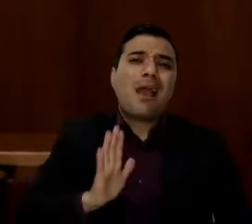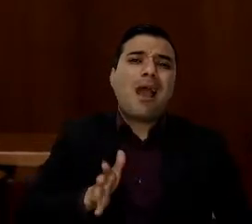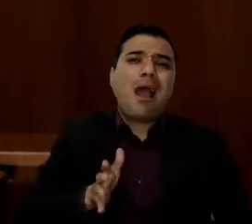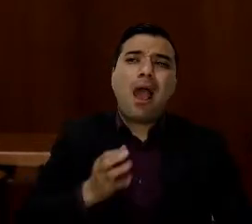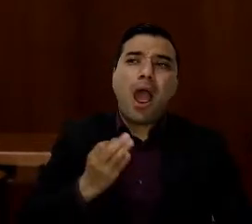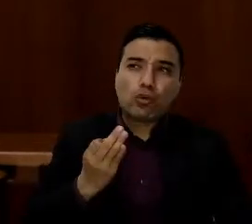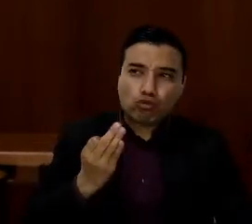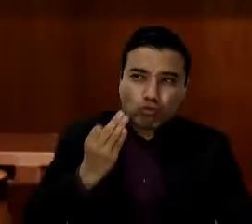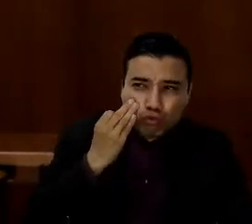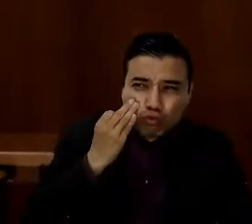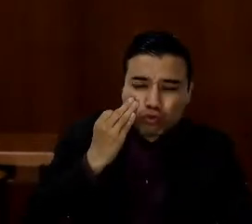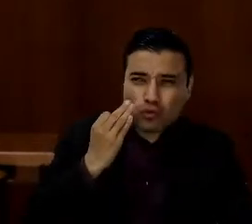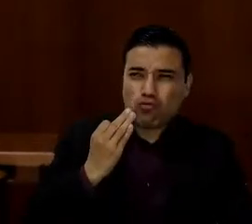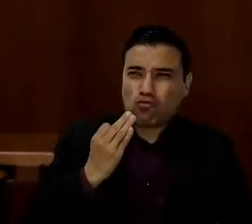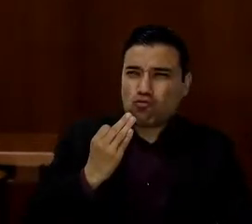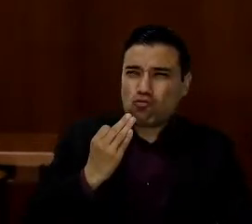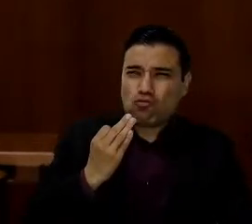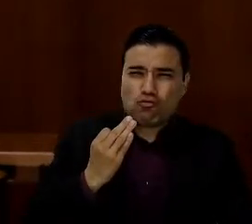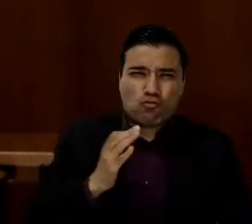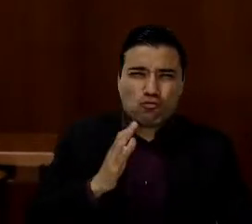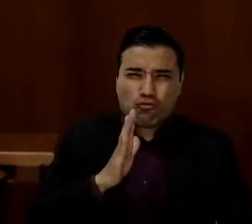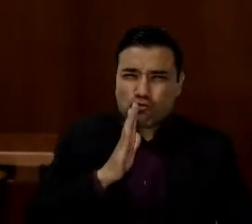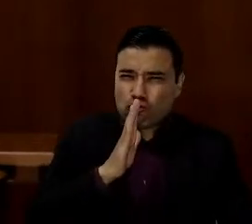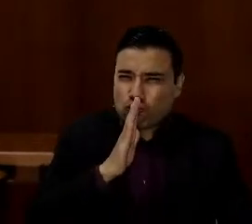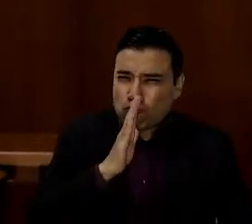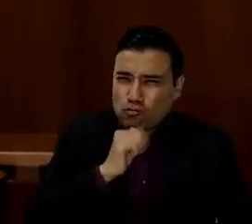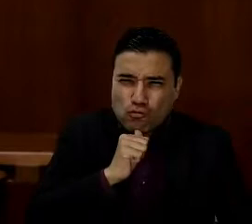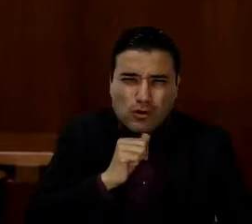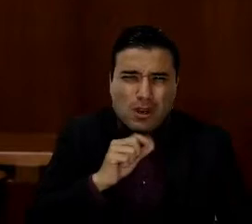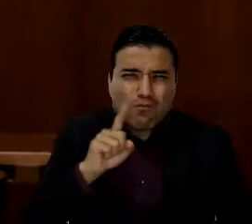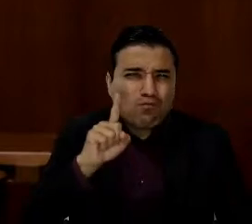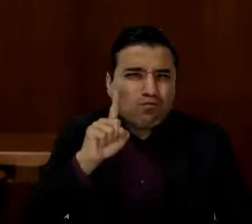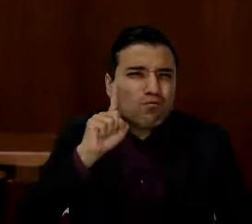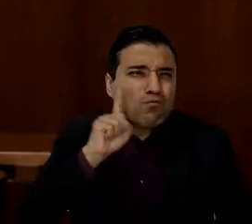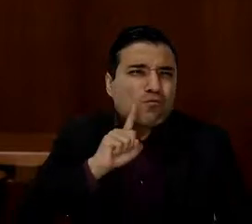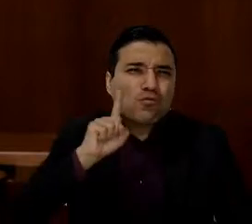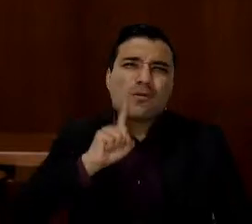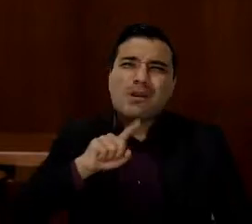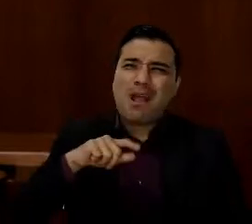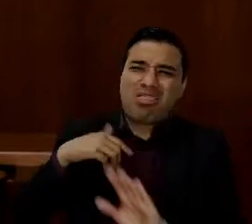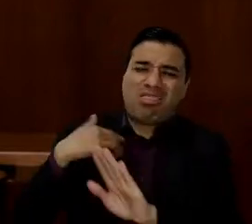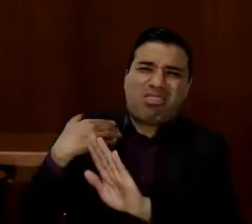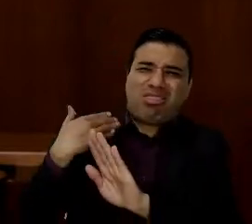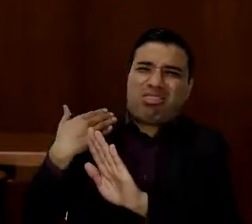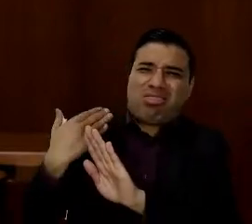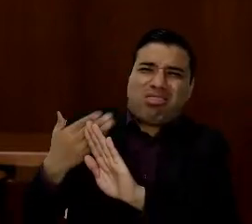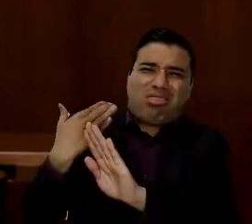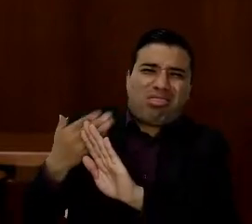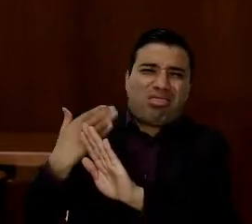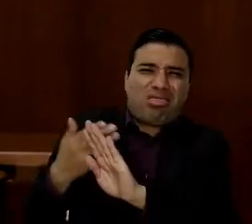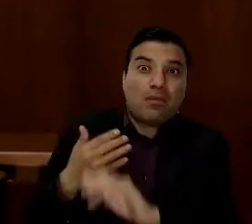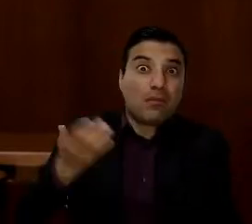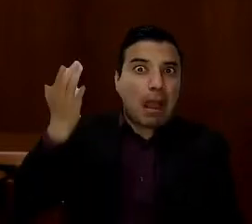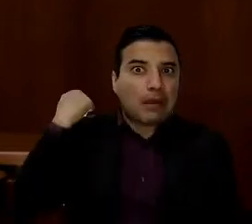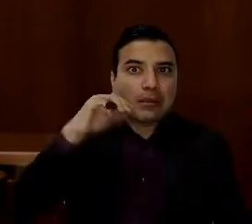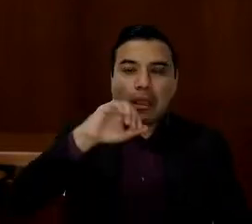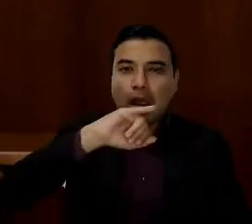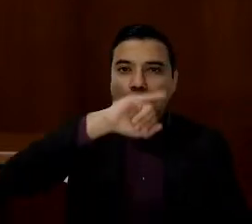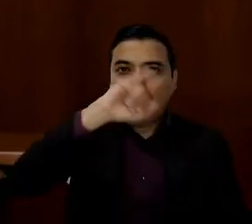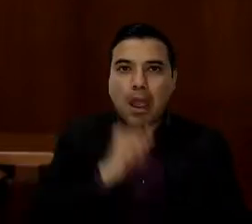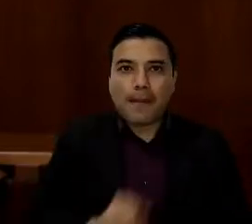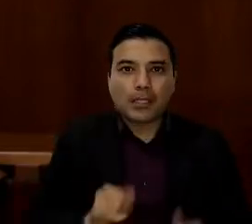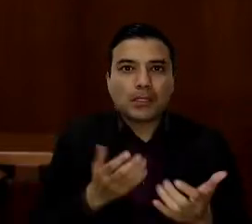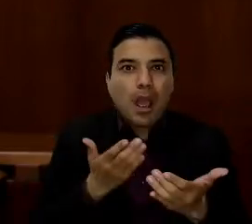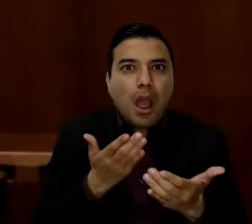escalada impune violencia hacia las mujeres como nunca antes quizá